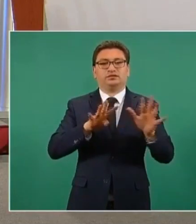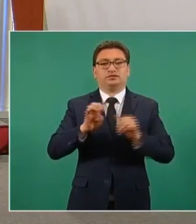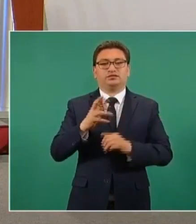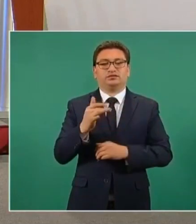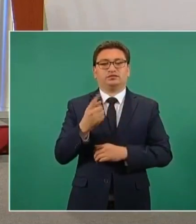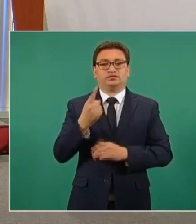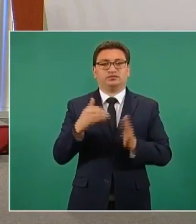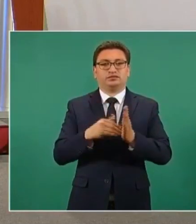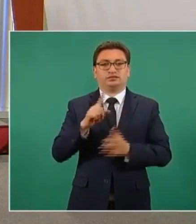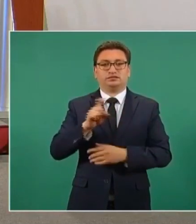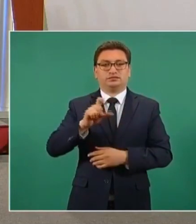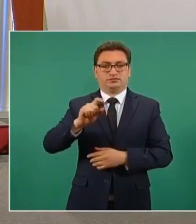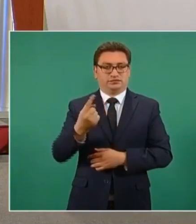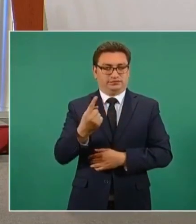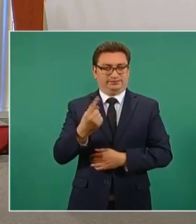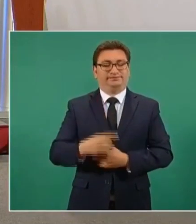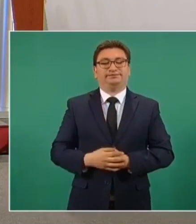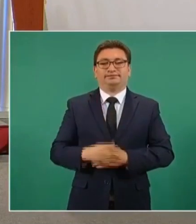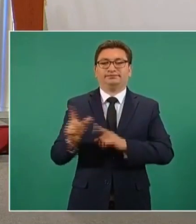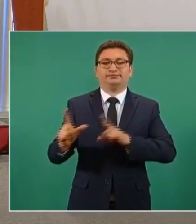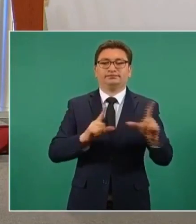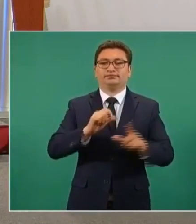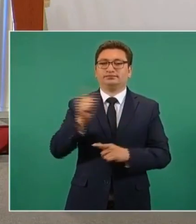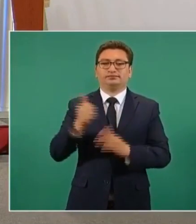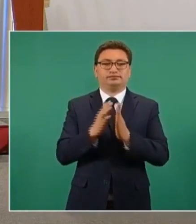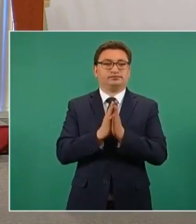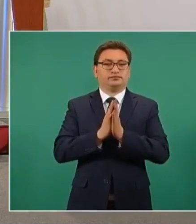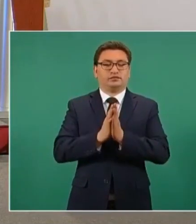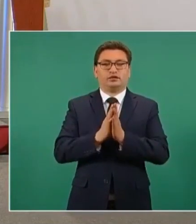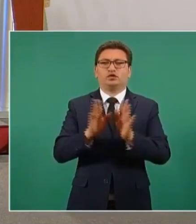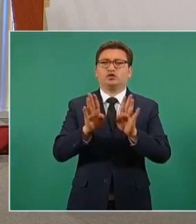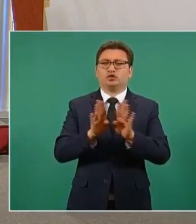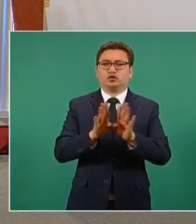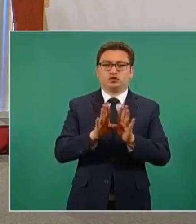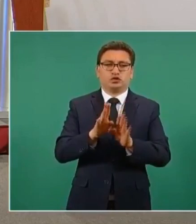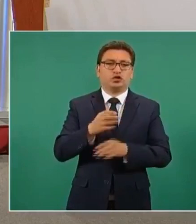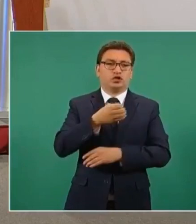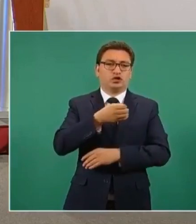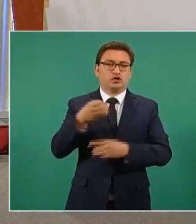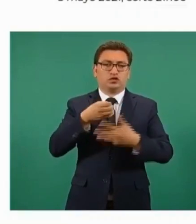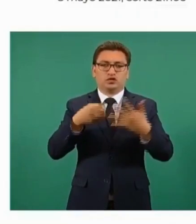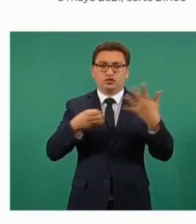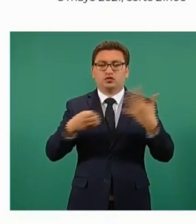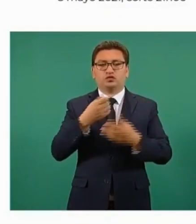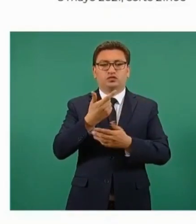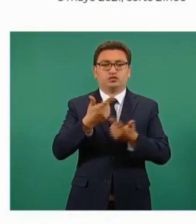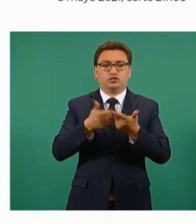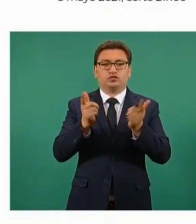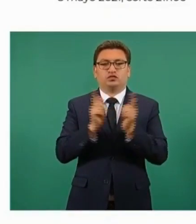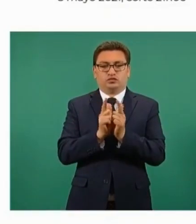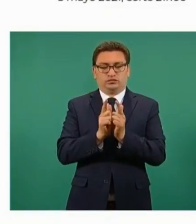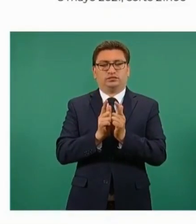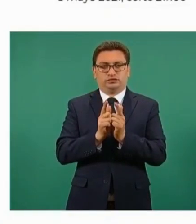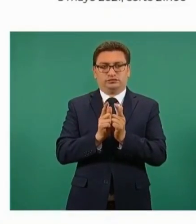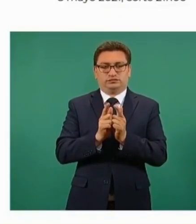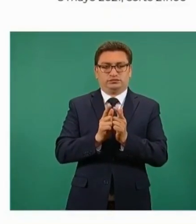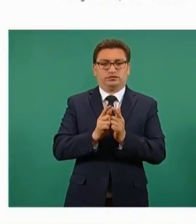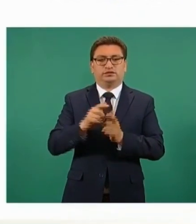19.951.121. La siguiente, por favor. Y aquí está la distribución por los distintos grupos. En total tenemos las